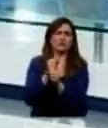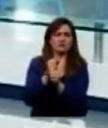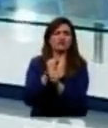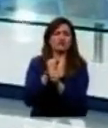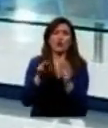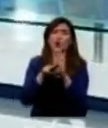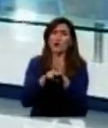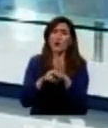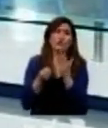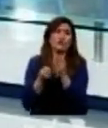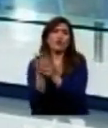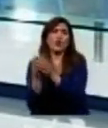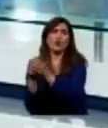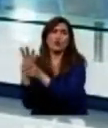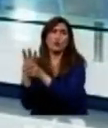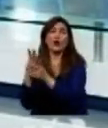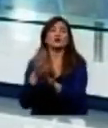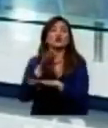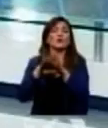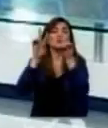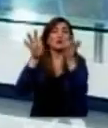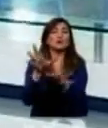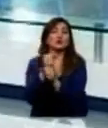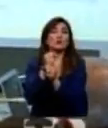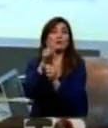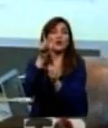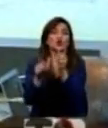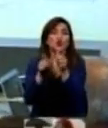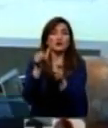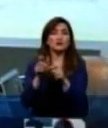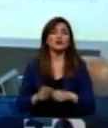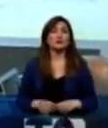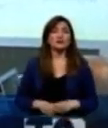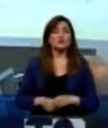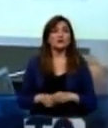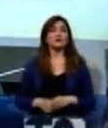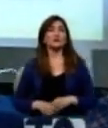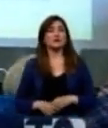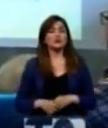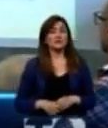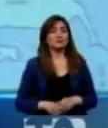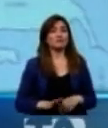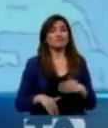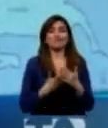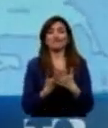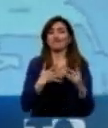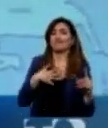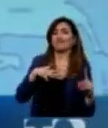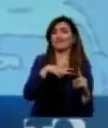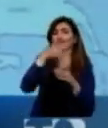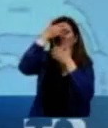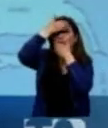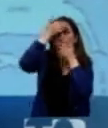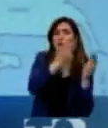crear normativas que traten la seguridad ciudadana. Que hay que entender que son actos terroristas y que debemos